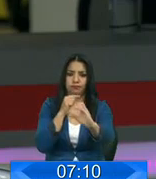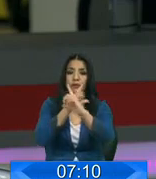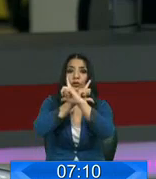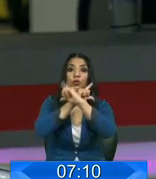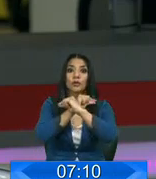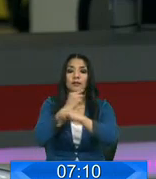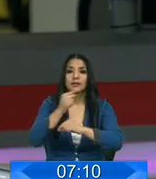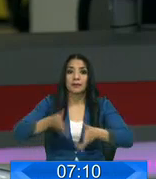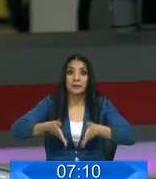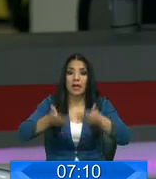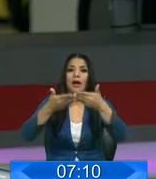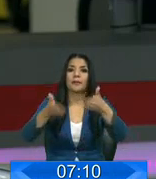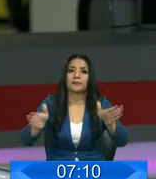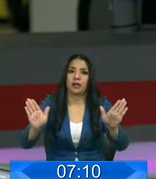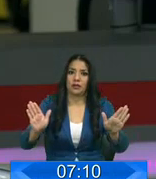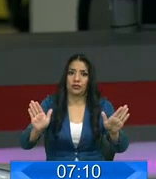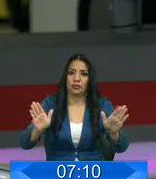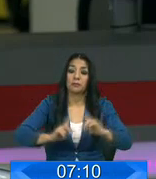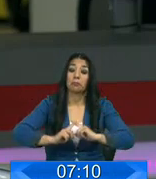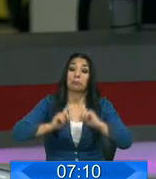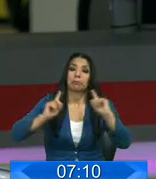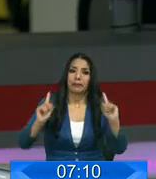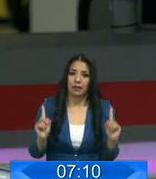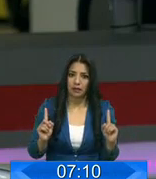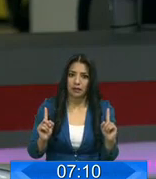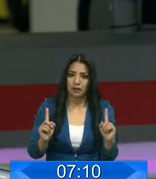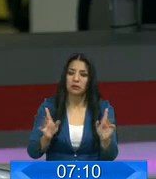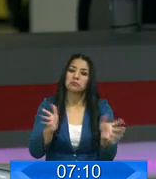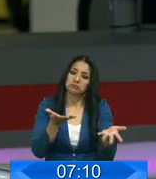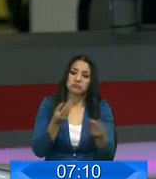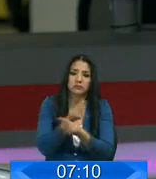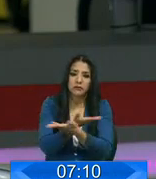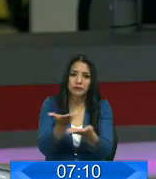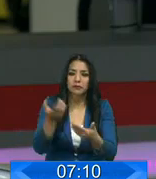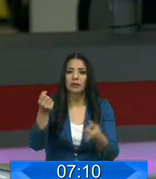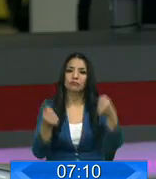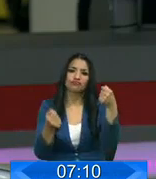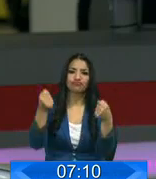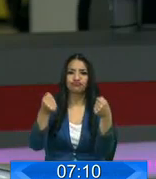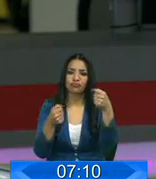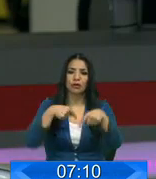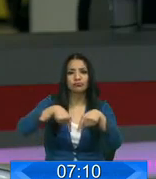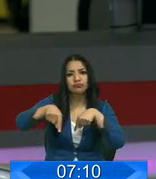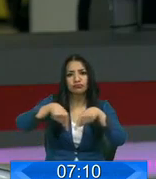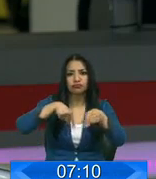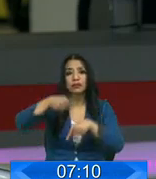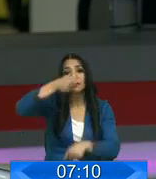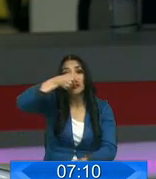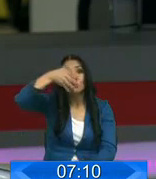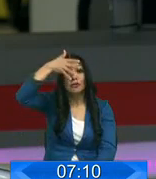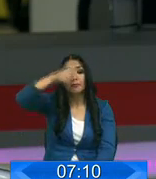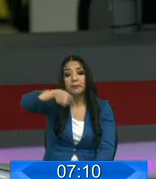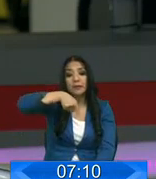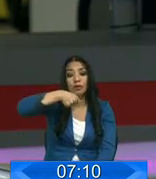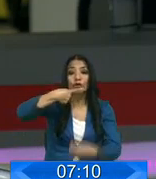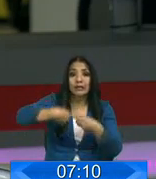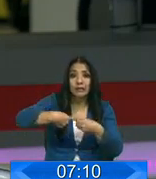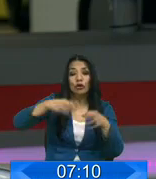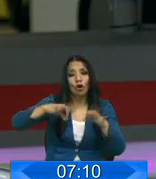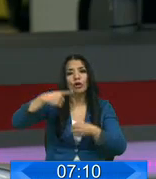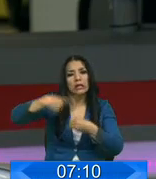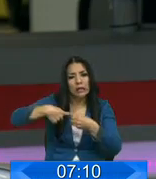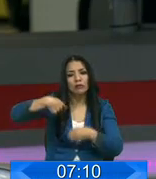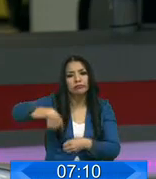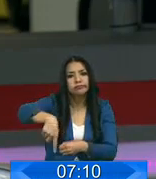que la vía está habilitada. De cualquier manera, a nuestros amigos que están conduciendo tanto de Santo Domingo para Quito o para la costa